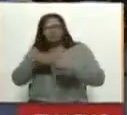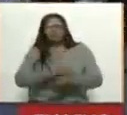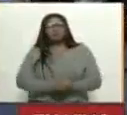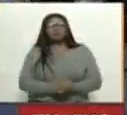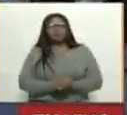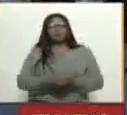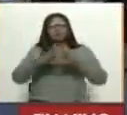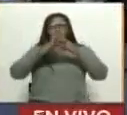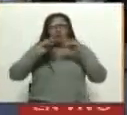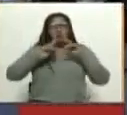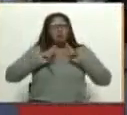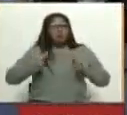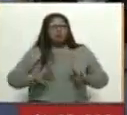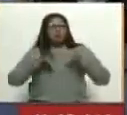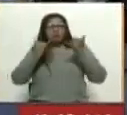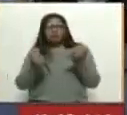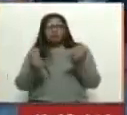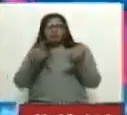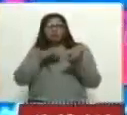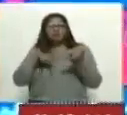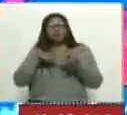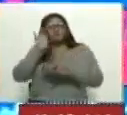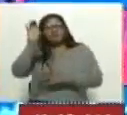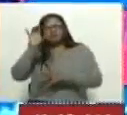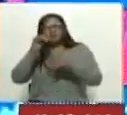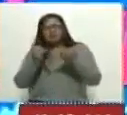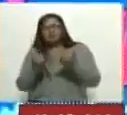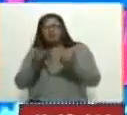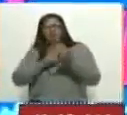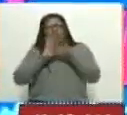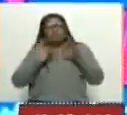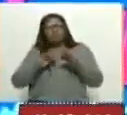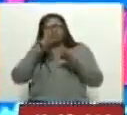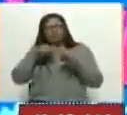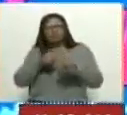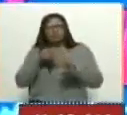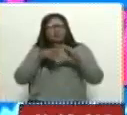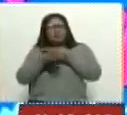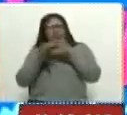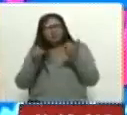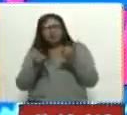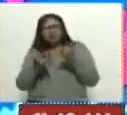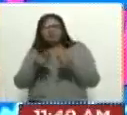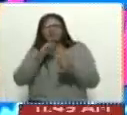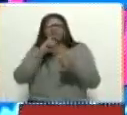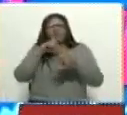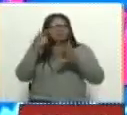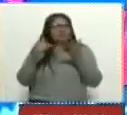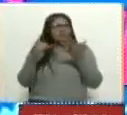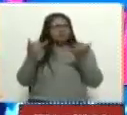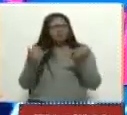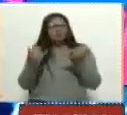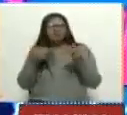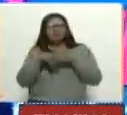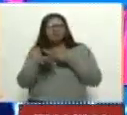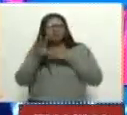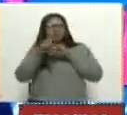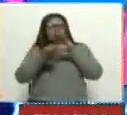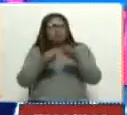toda la humanidad donde países sin las dificultades de ingreso sin las dificultades para acceder a los medicamentos